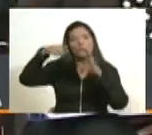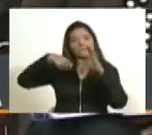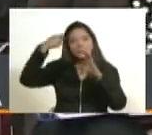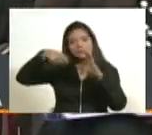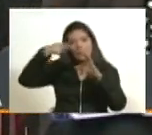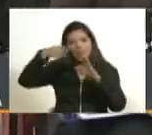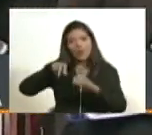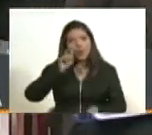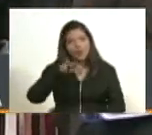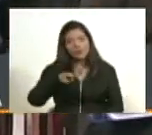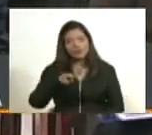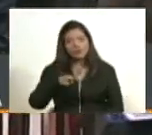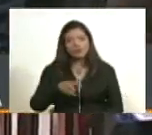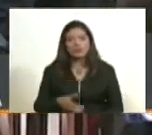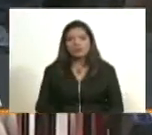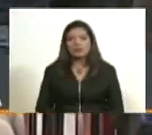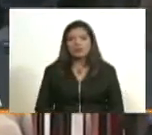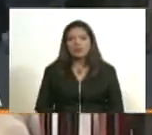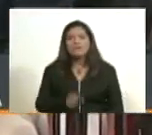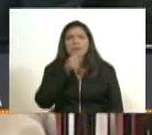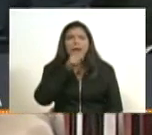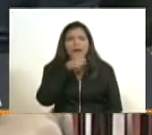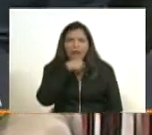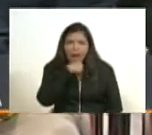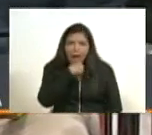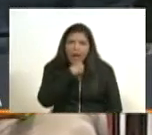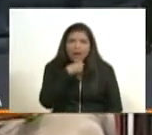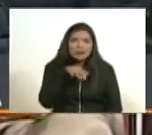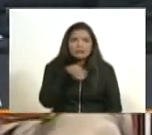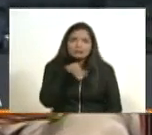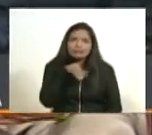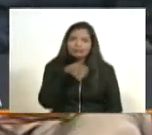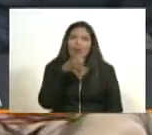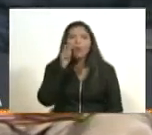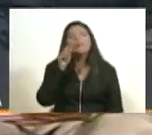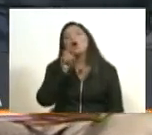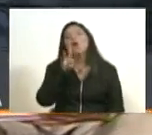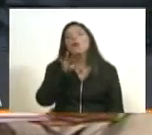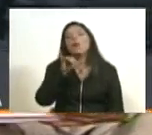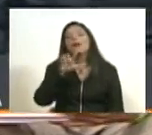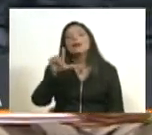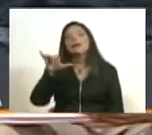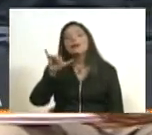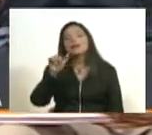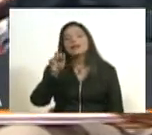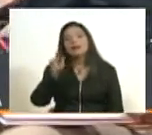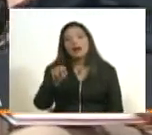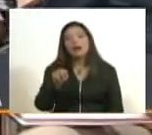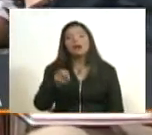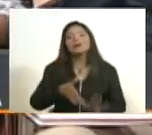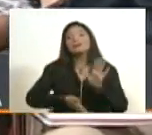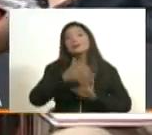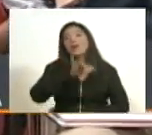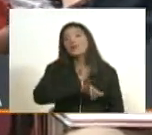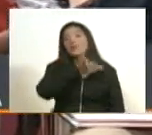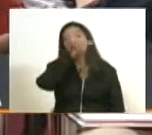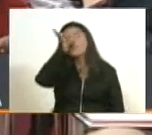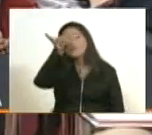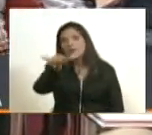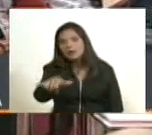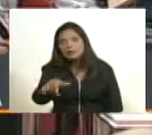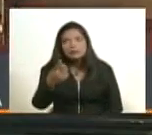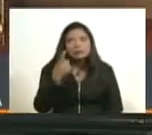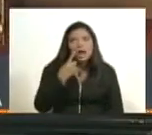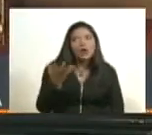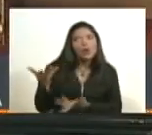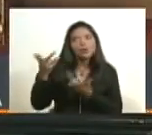Mazazos, un tal William Dávila, ¿no? Que se fueron para allá de avanzada y le